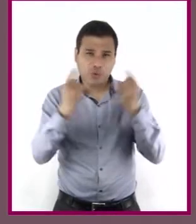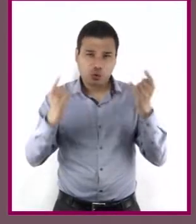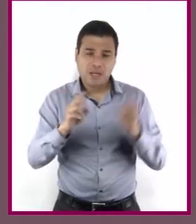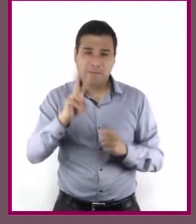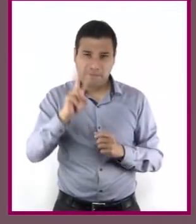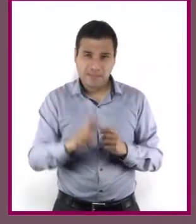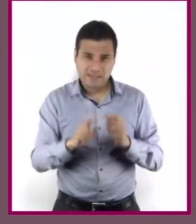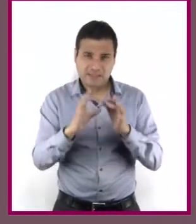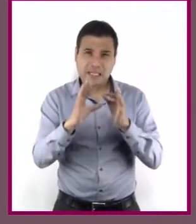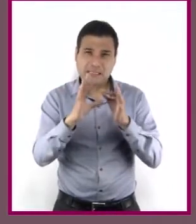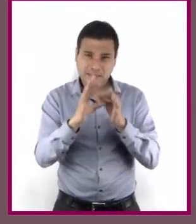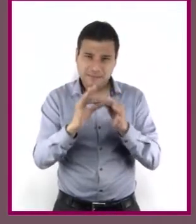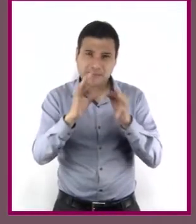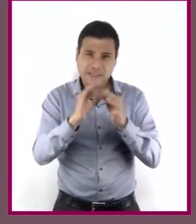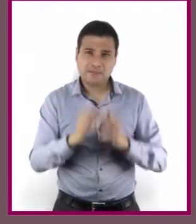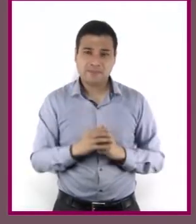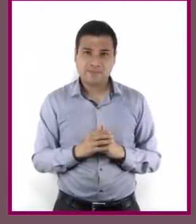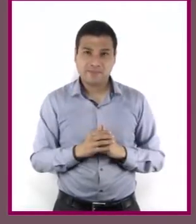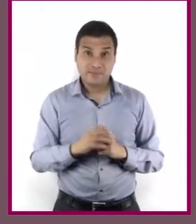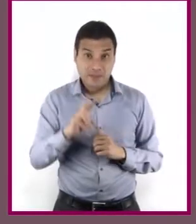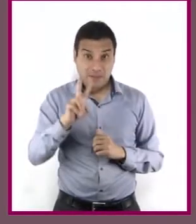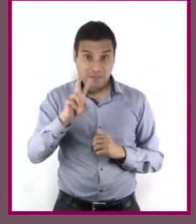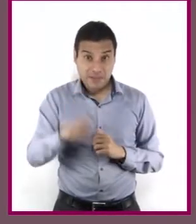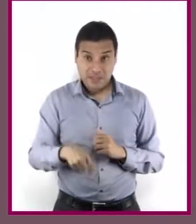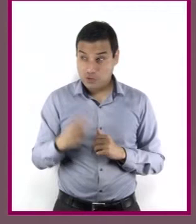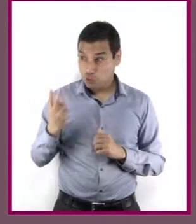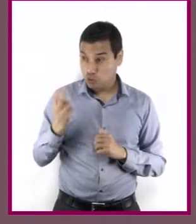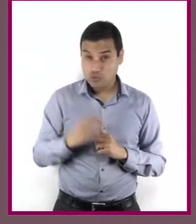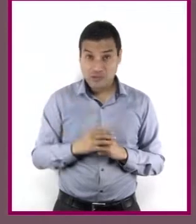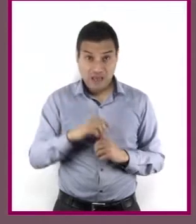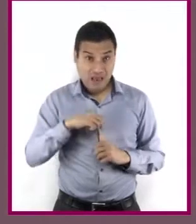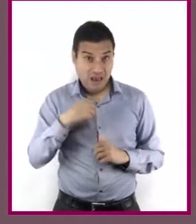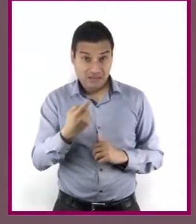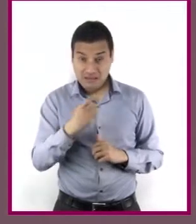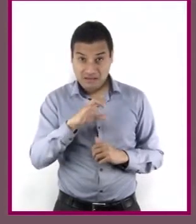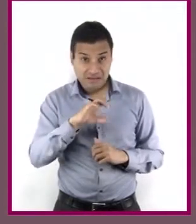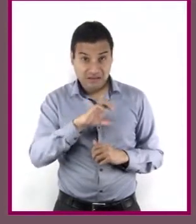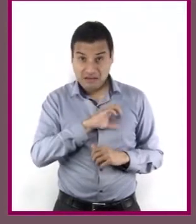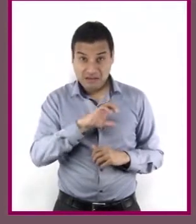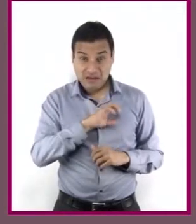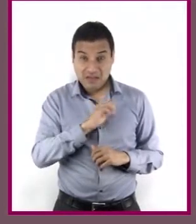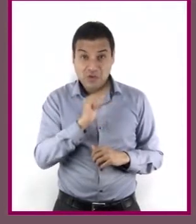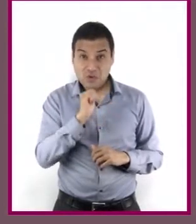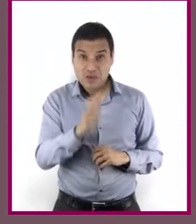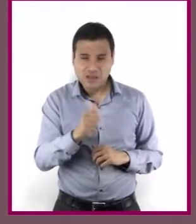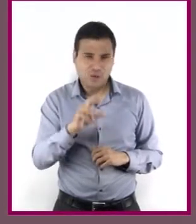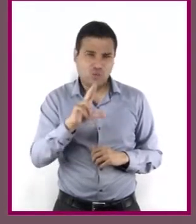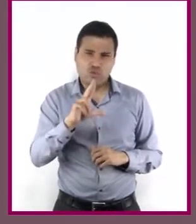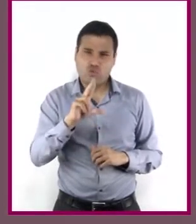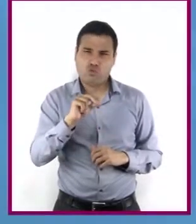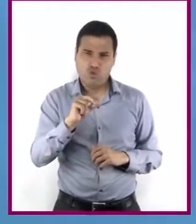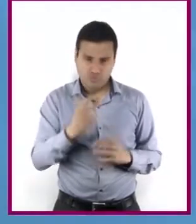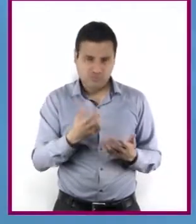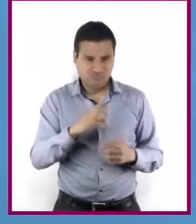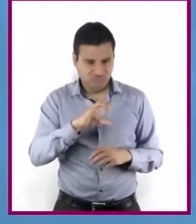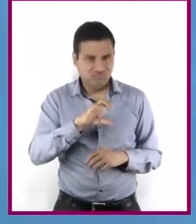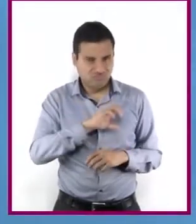No será porque nos quisiéramos a ti o porque no fuéramos conscientes de nuestros deberes como